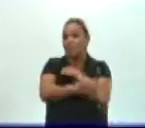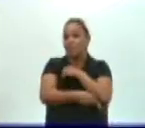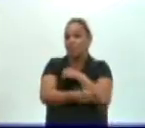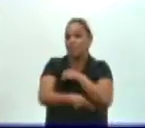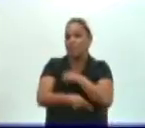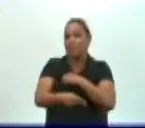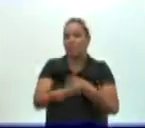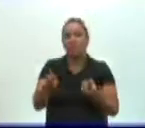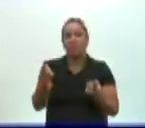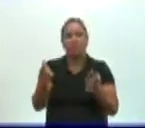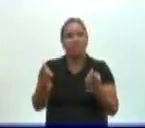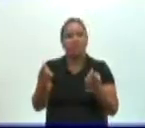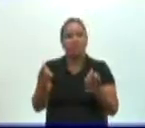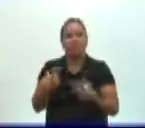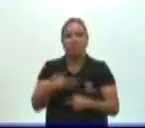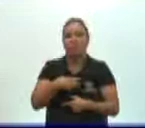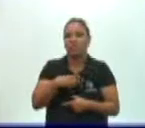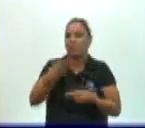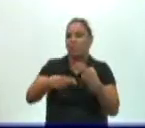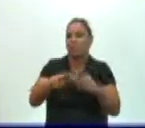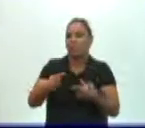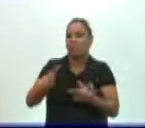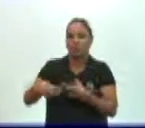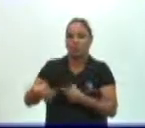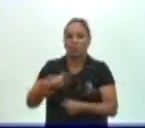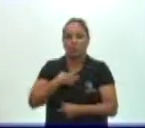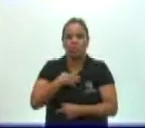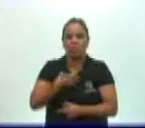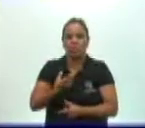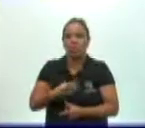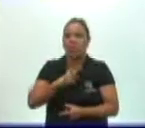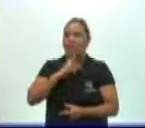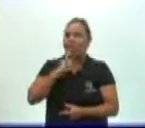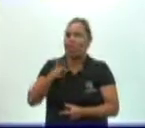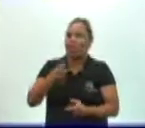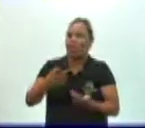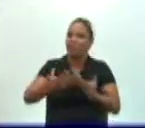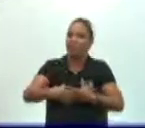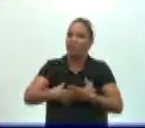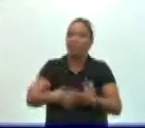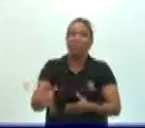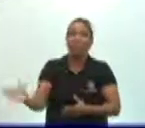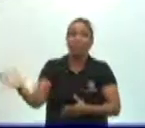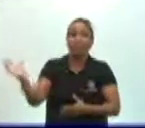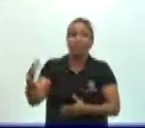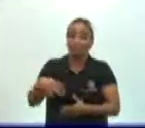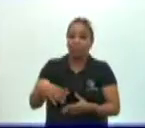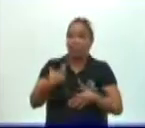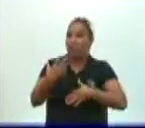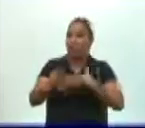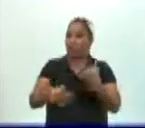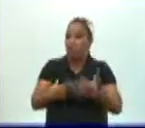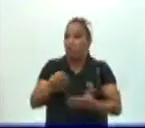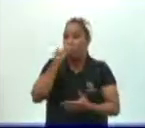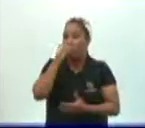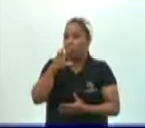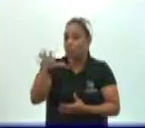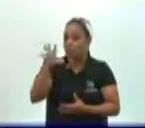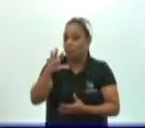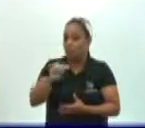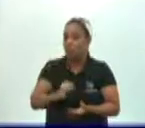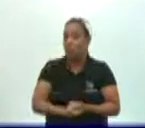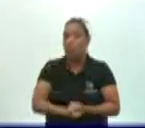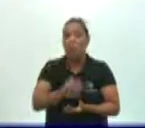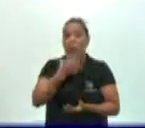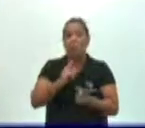decía, como un hecho como la revolución industrial va a traer un grupo de consecuencias para Europa, como el ascenso del movimiento obrero comunista.